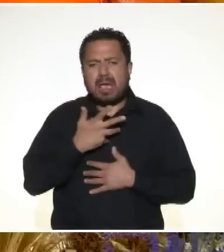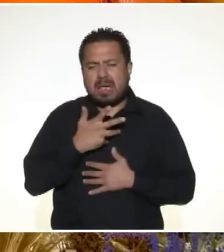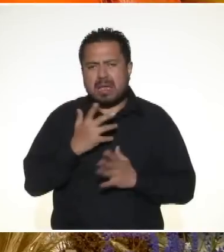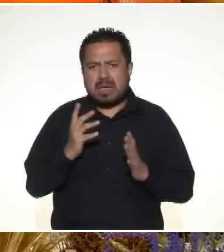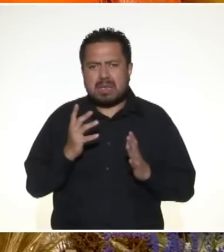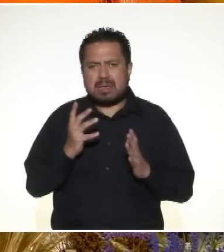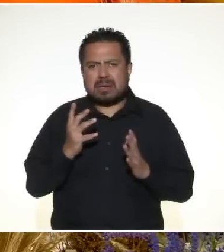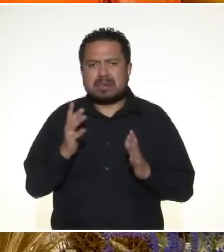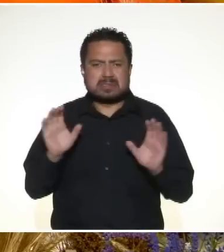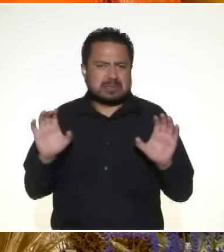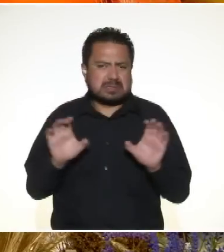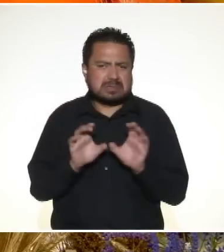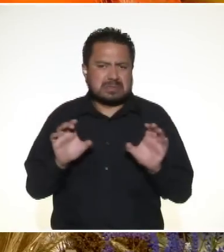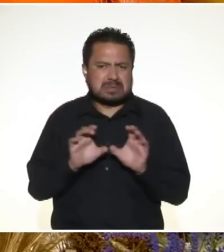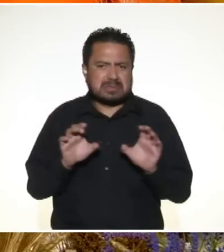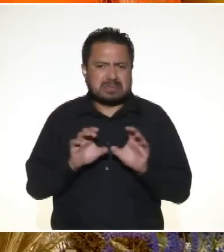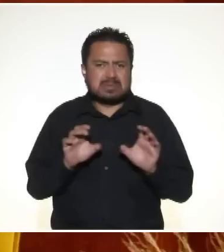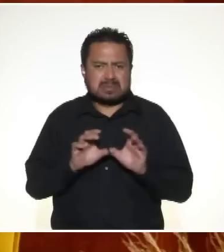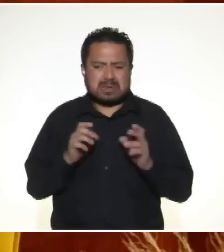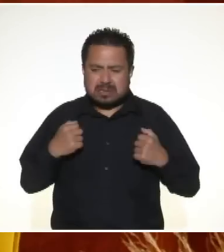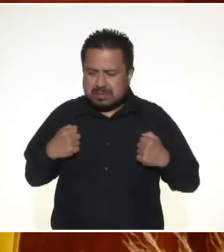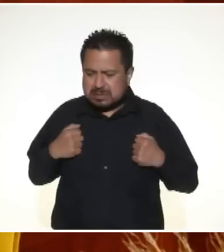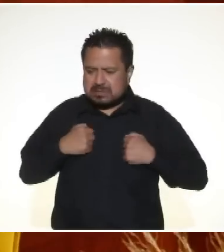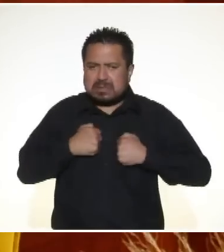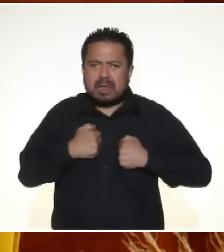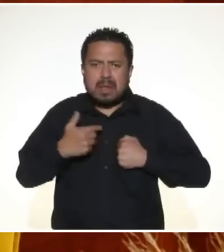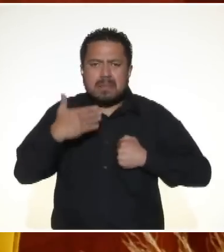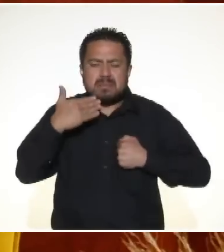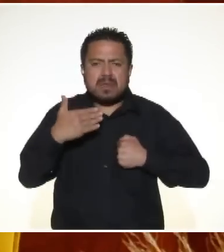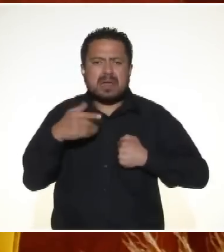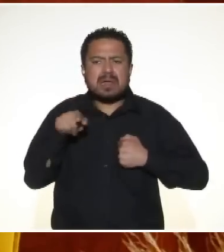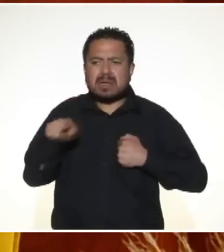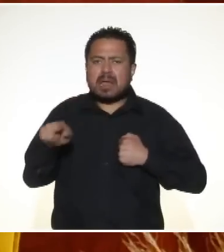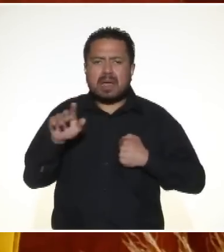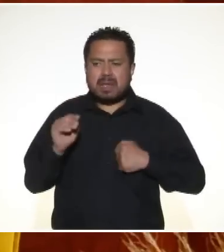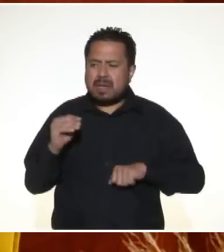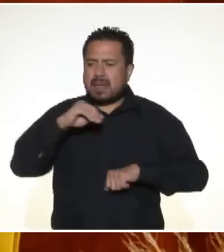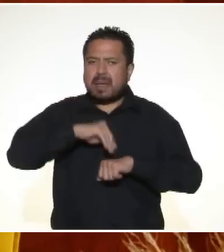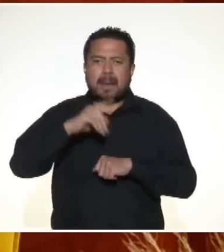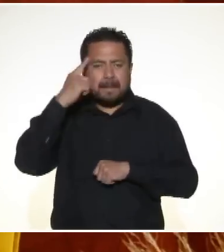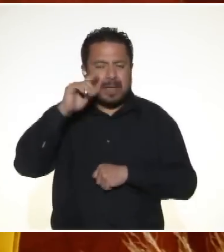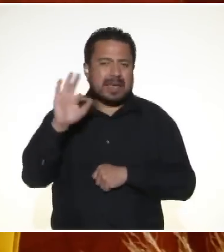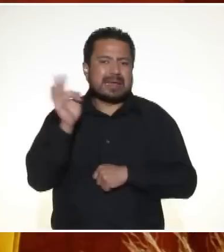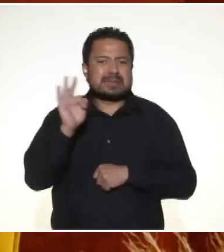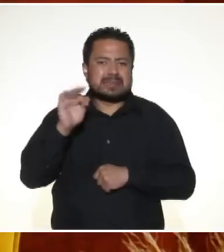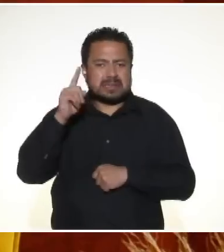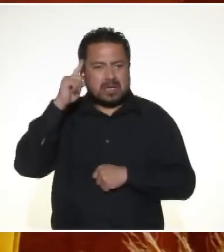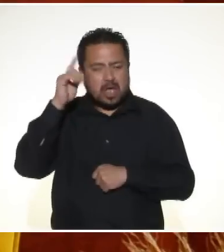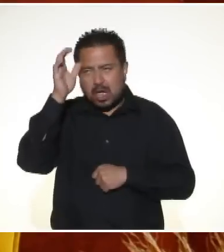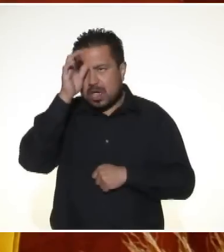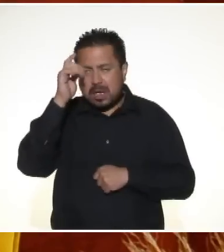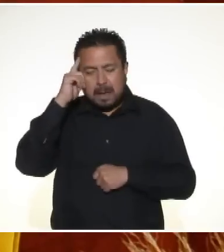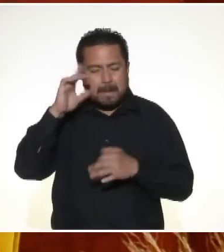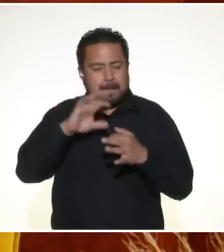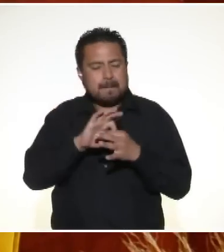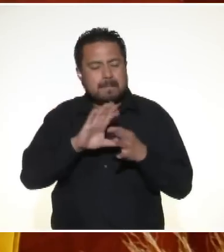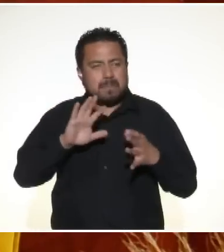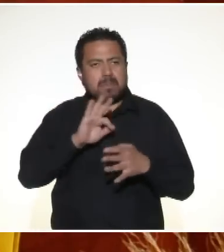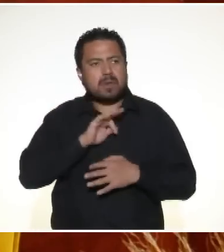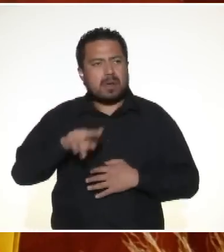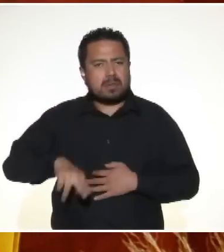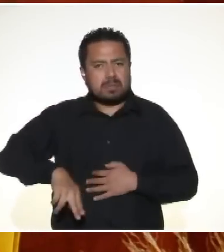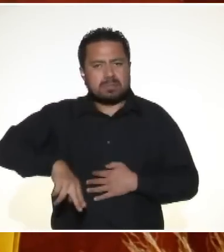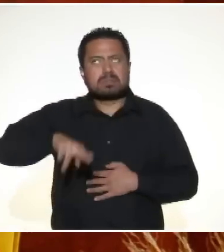dispositivos certificados, casi siempre chalecos, que pues están diseñados para que en caso de perder conciencia quedes boca